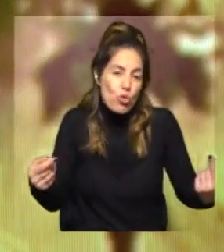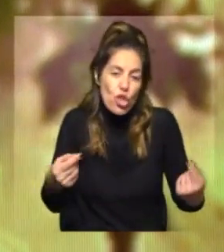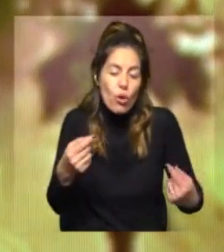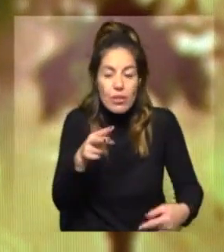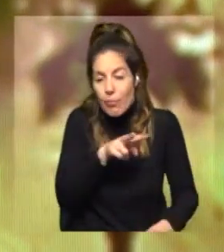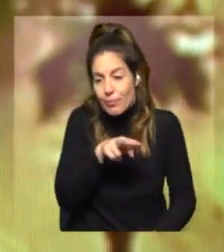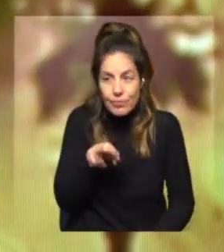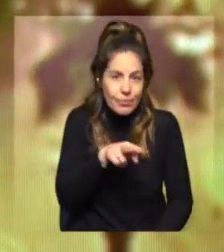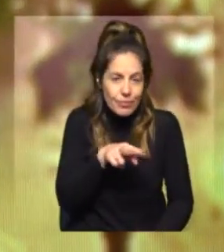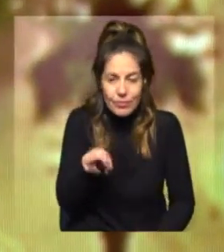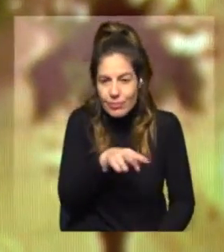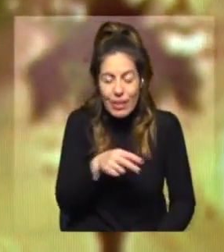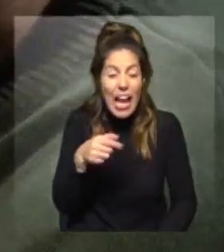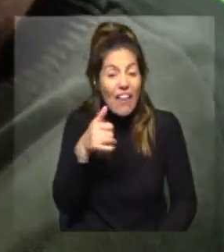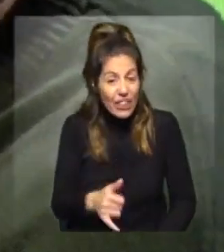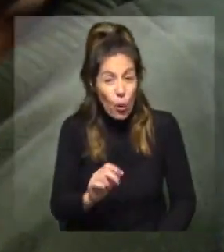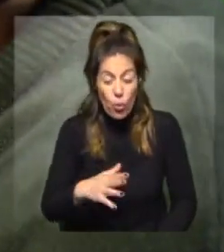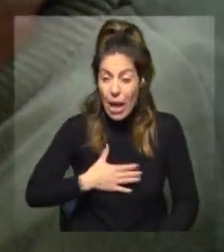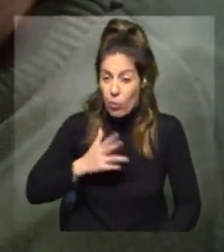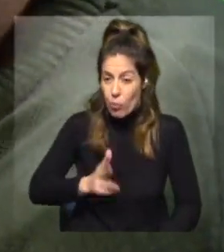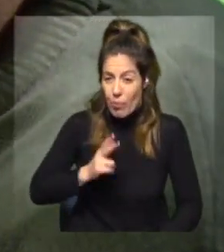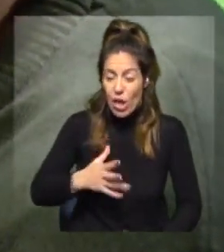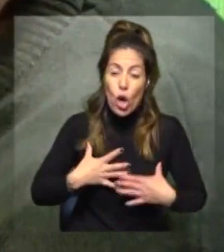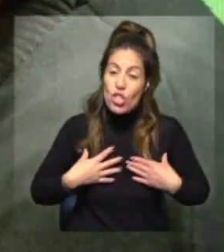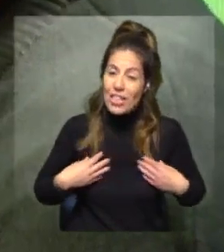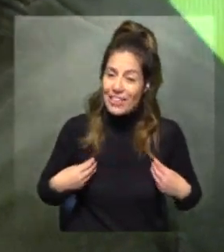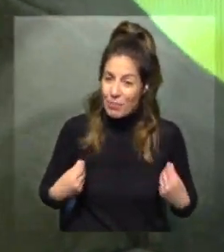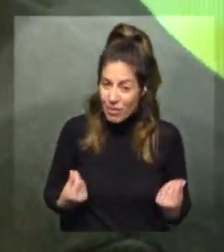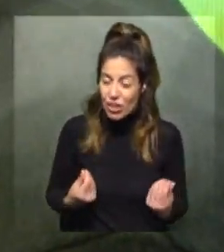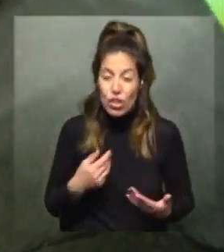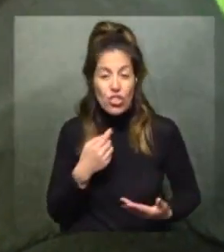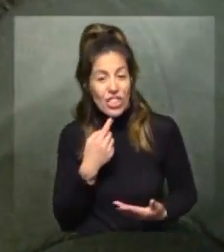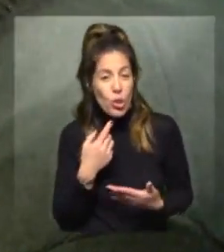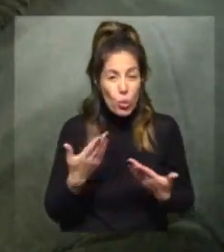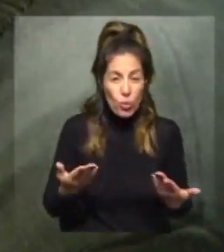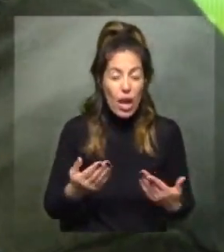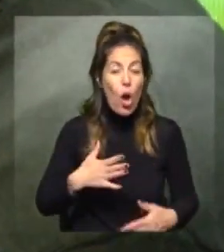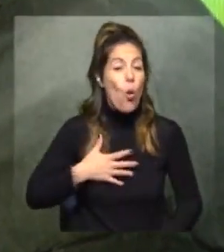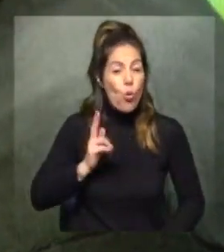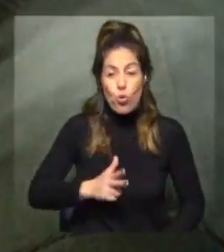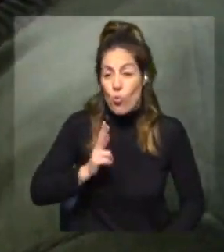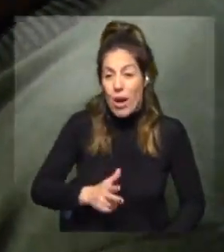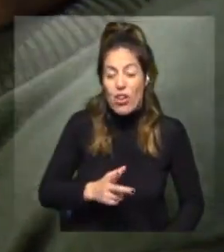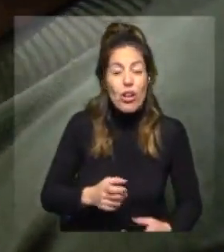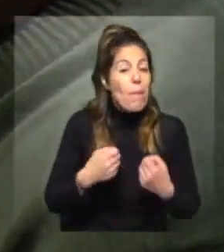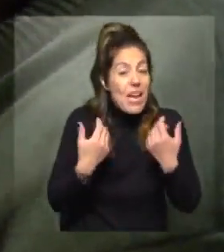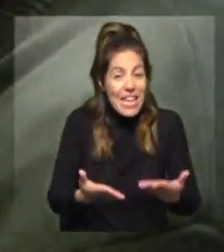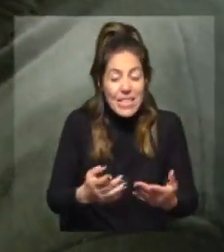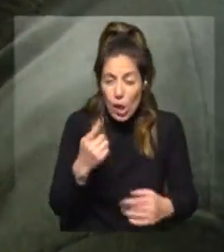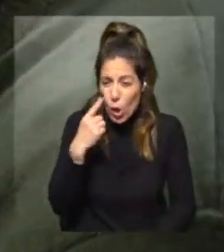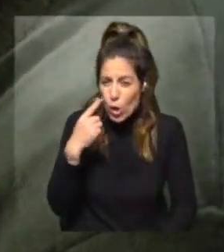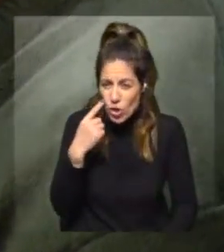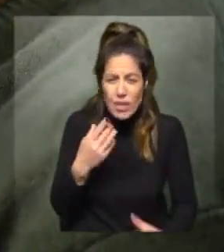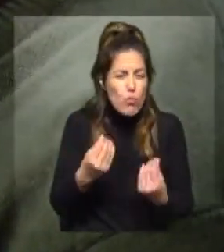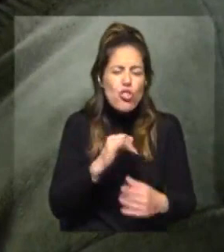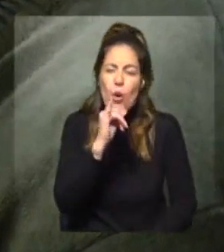bén había un ser humano con sentimientos e inquietudes un ser humano que merece con conocerse y que tiene mucho mucho